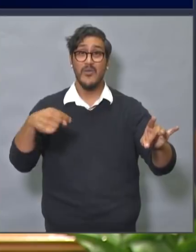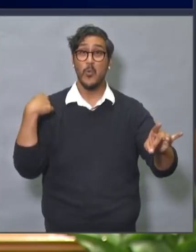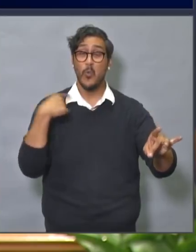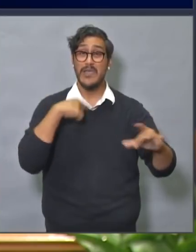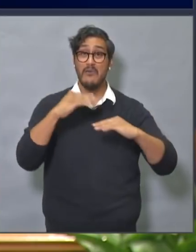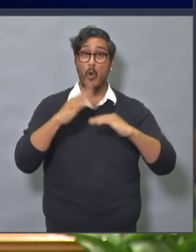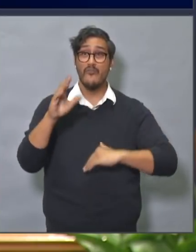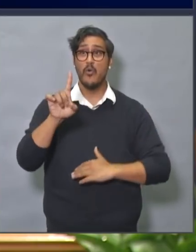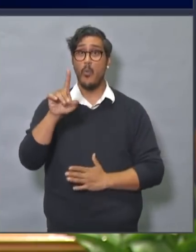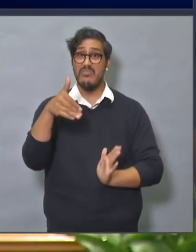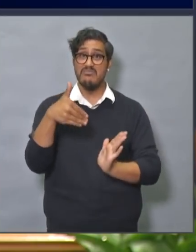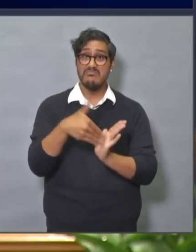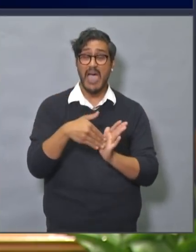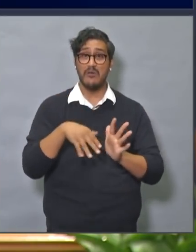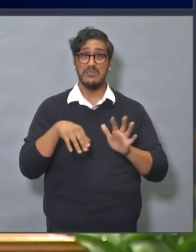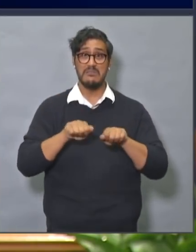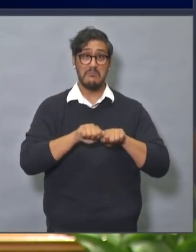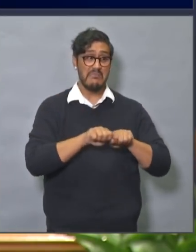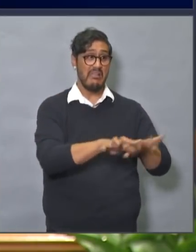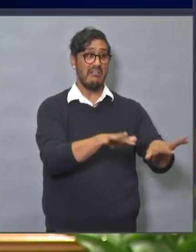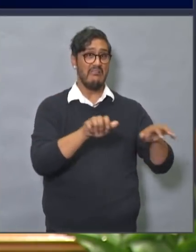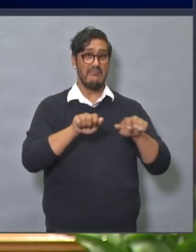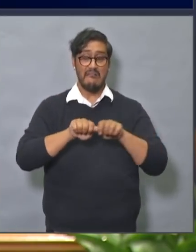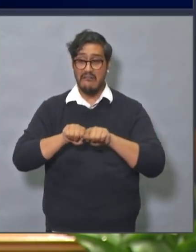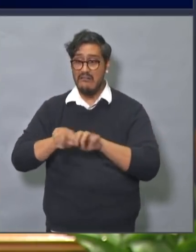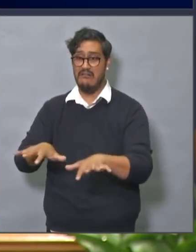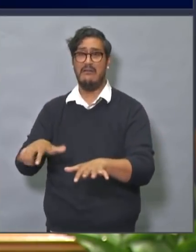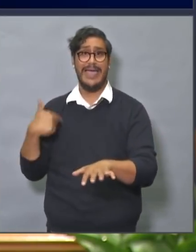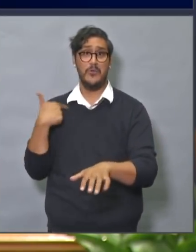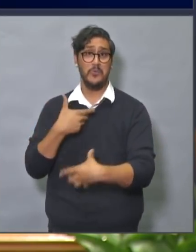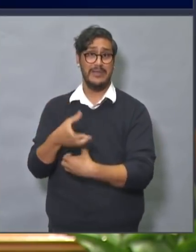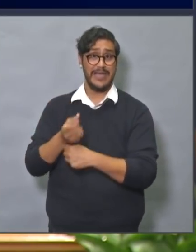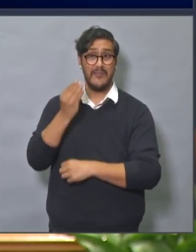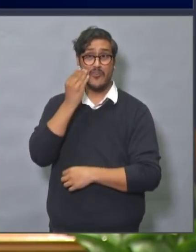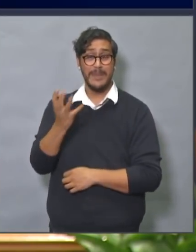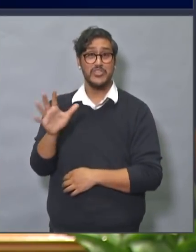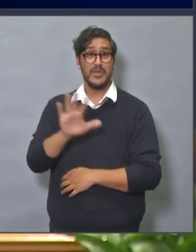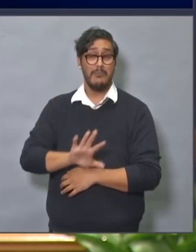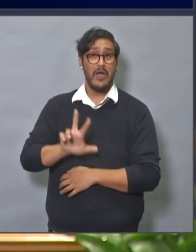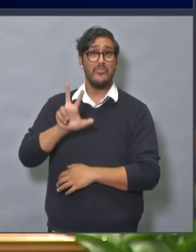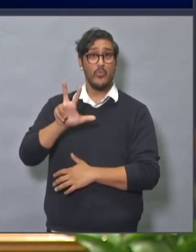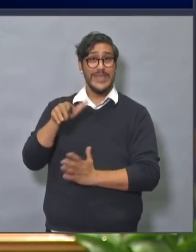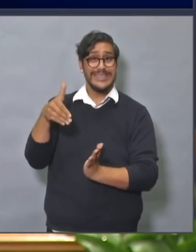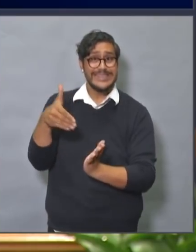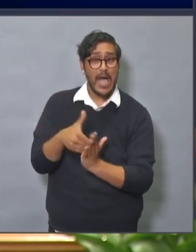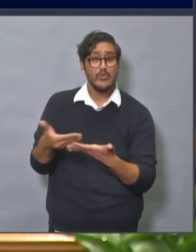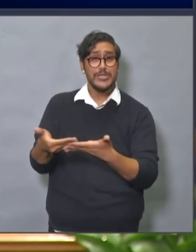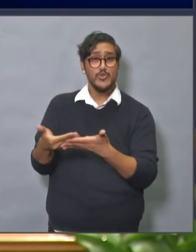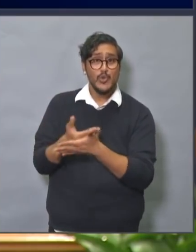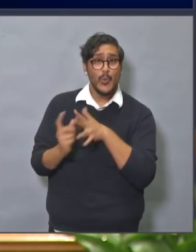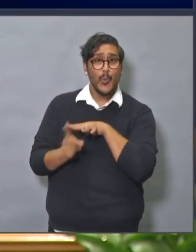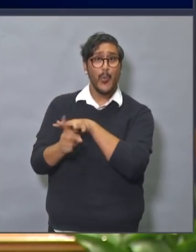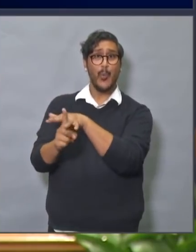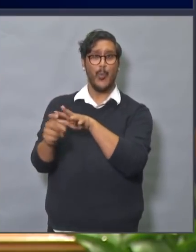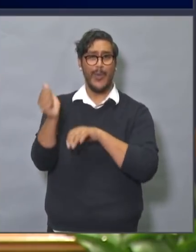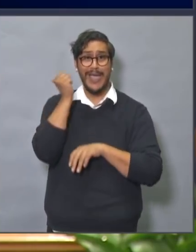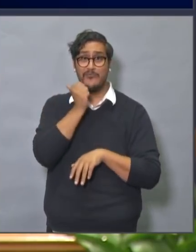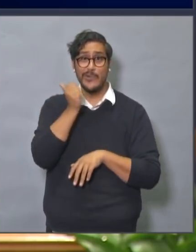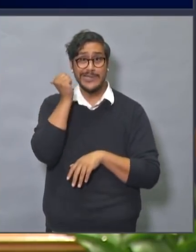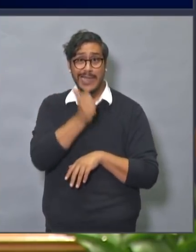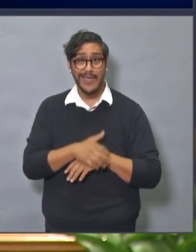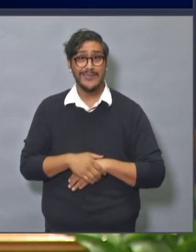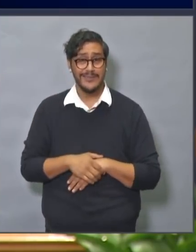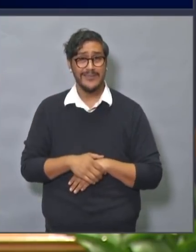1,000 brotes y recibimos información sobre casi 3,000 casos nuevos todos los días. Hemos visto más